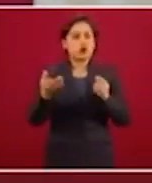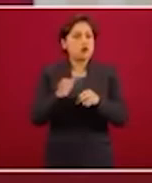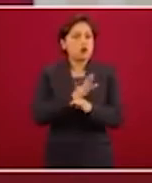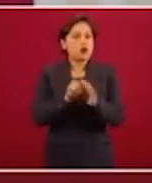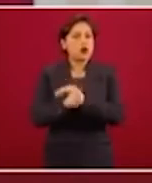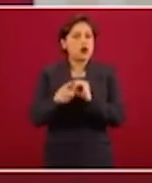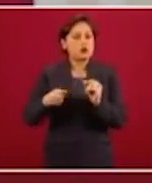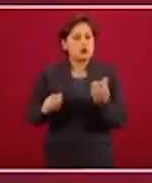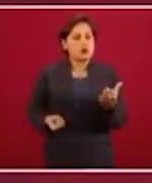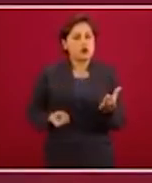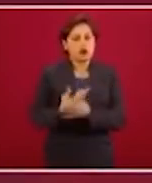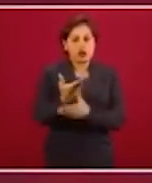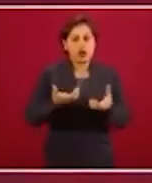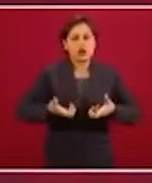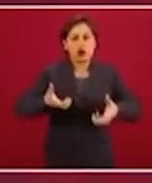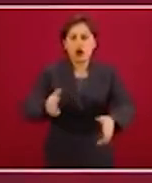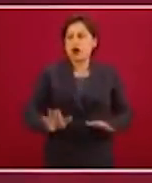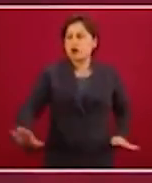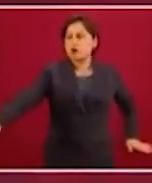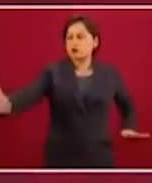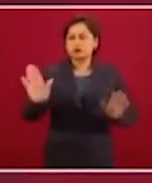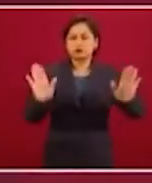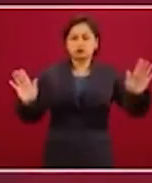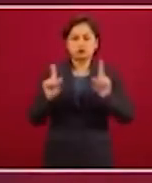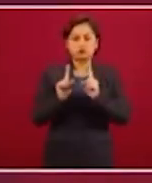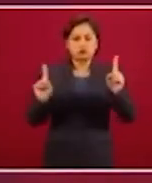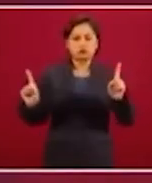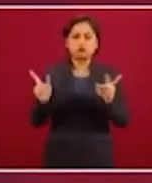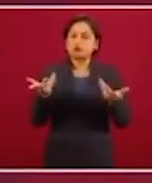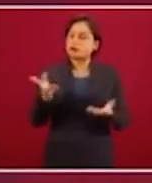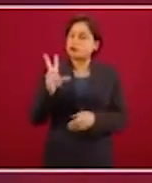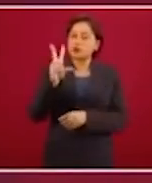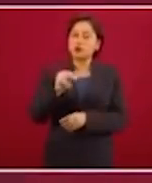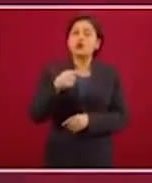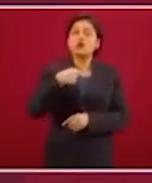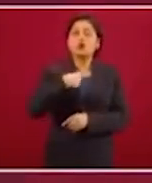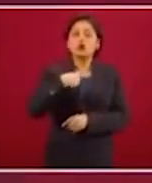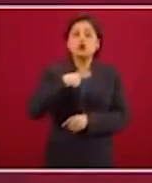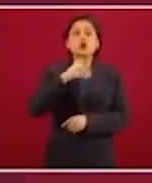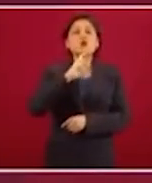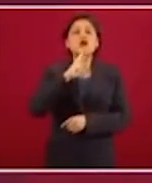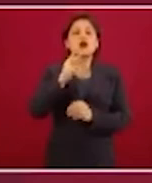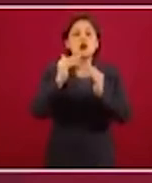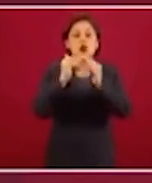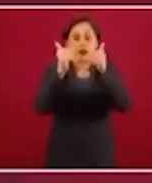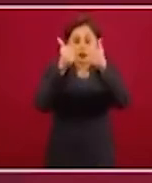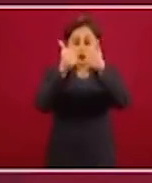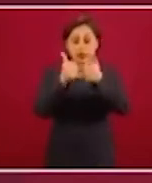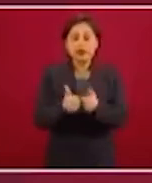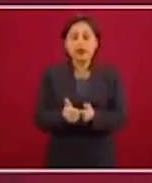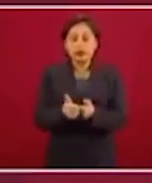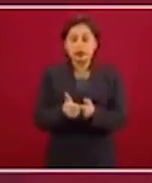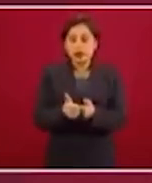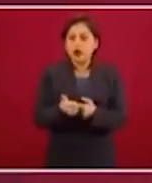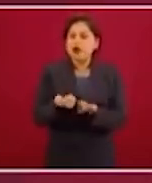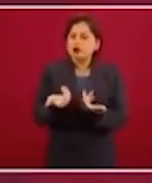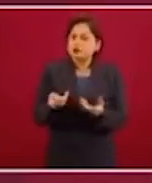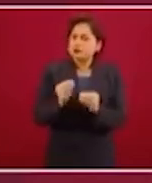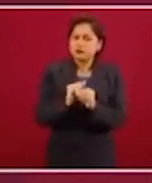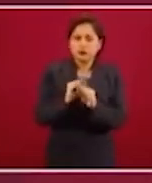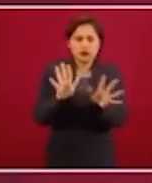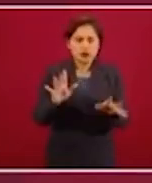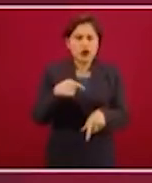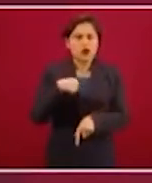distancia. Quiere decir, me quedo en casa la mayor parte del tiempo posible. Obviamente hay necesidades que cubrir, como salir por